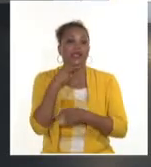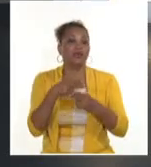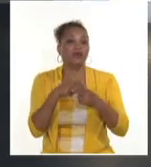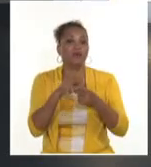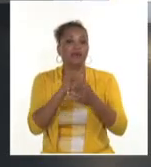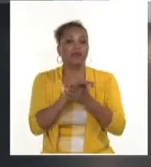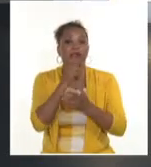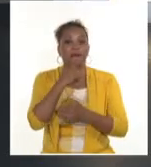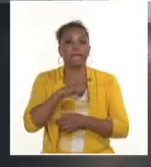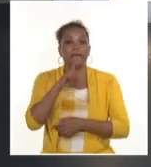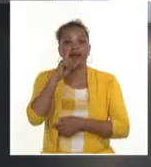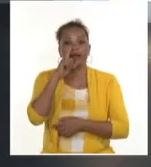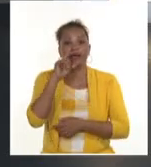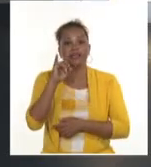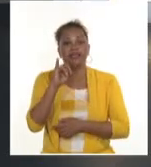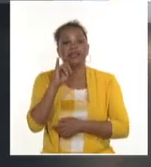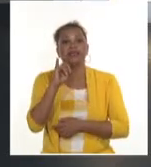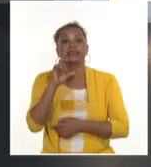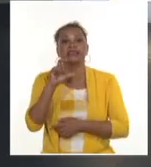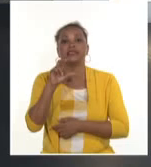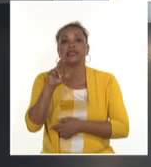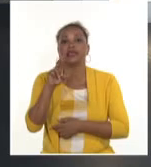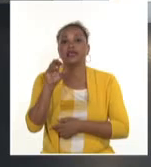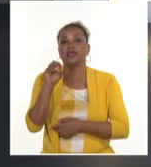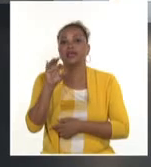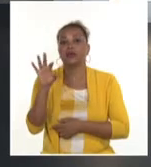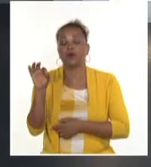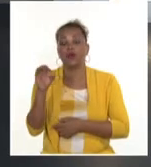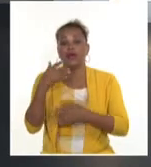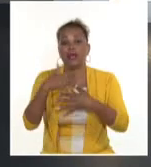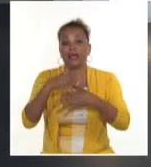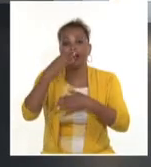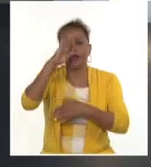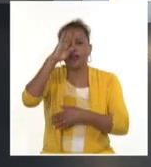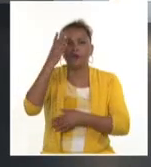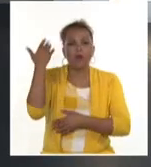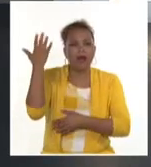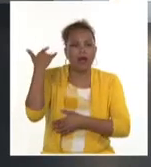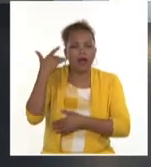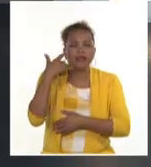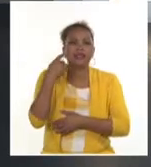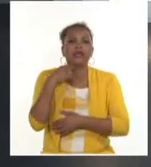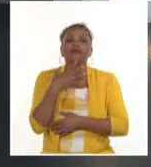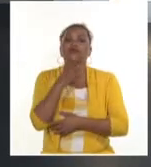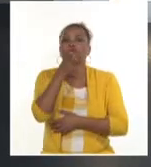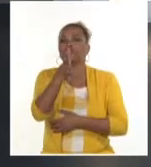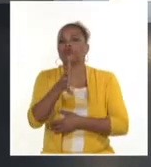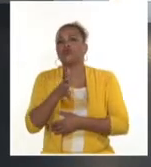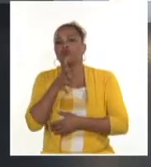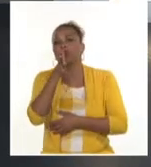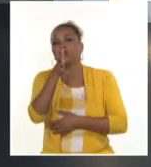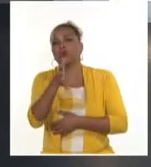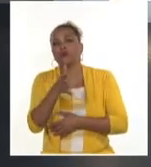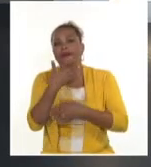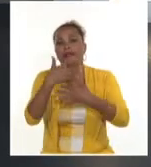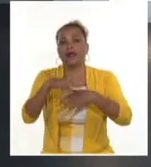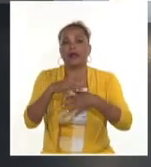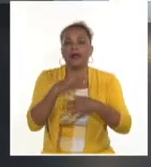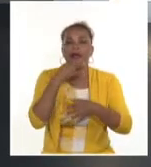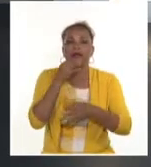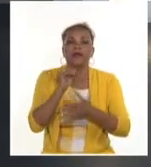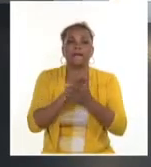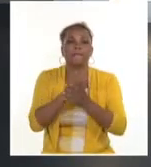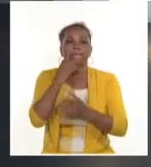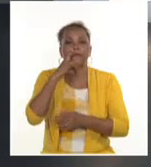popularizó ese pregón escuchado en las calles de nuestra isla y que traspasó fronteras su autor Moisés Simón es uno de